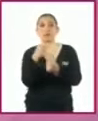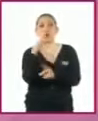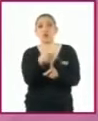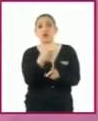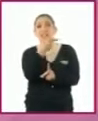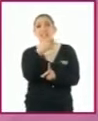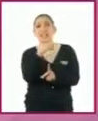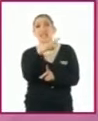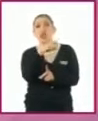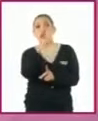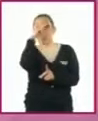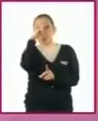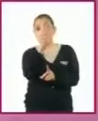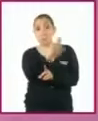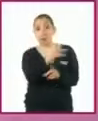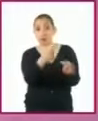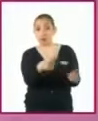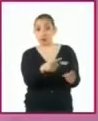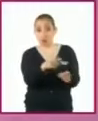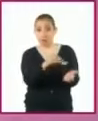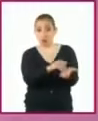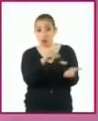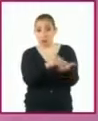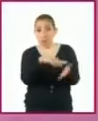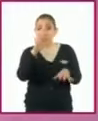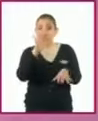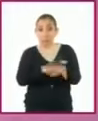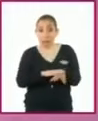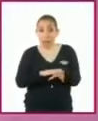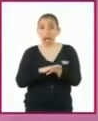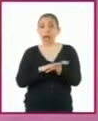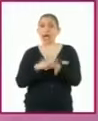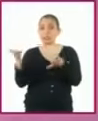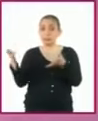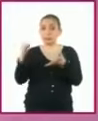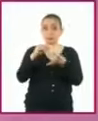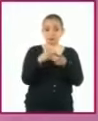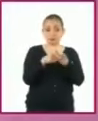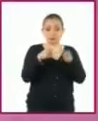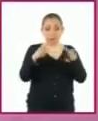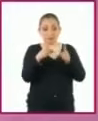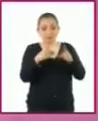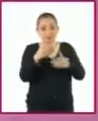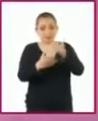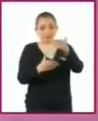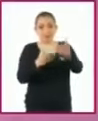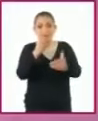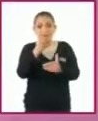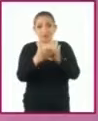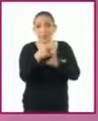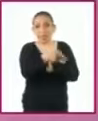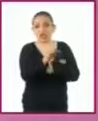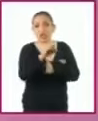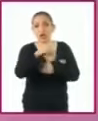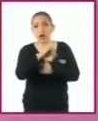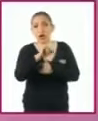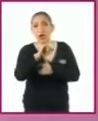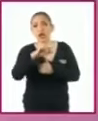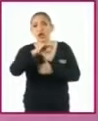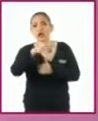géneros musicales mexicanos que actualmente tiene más crecimiento y más desarrollo es el son jarocho.